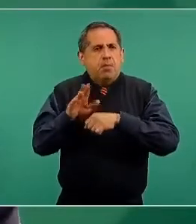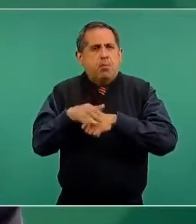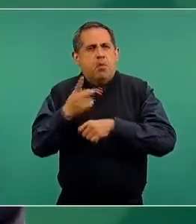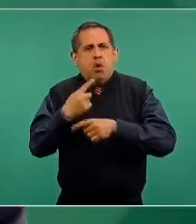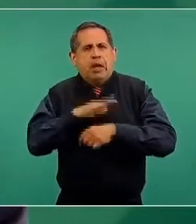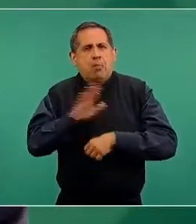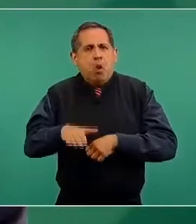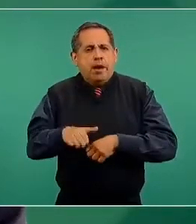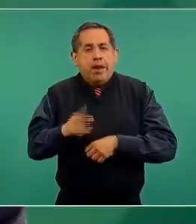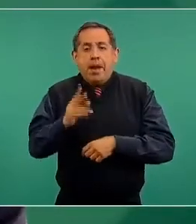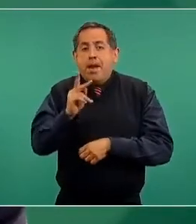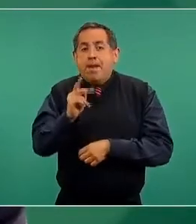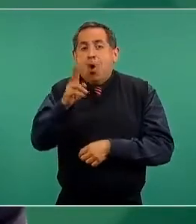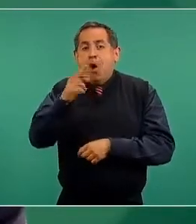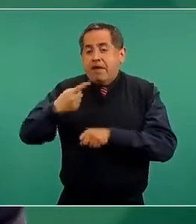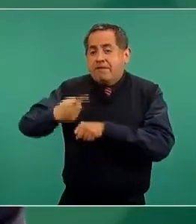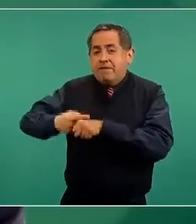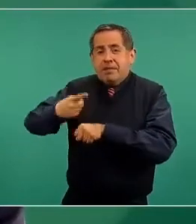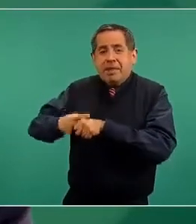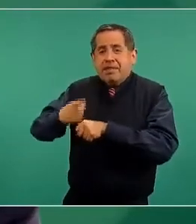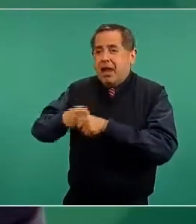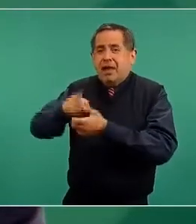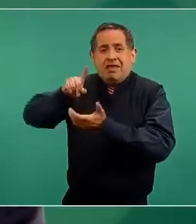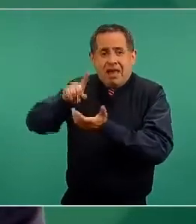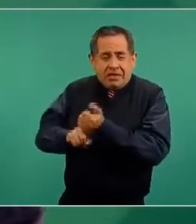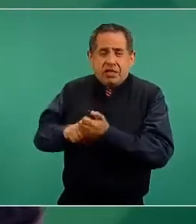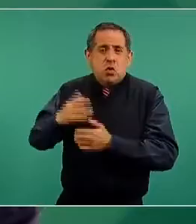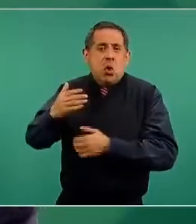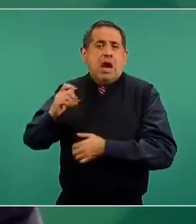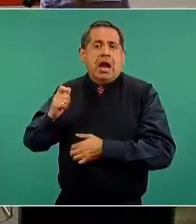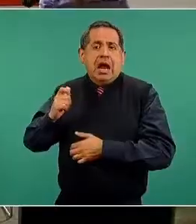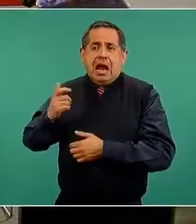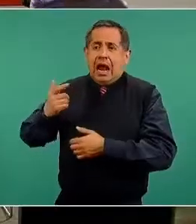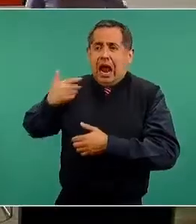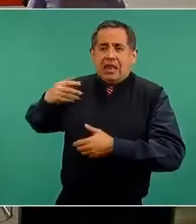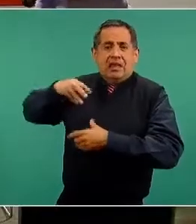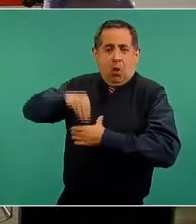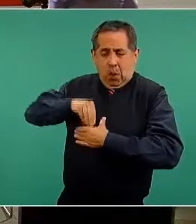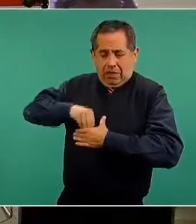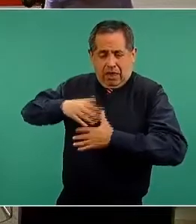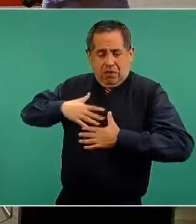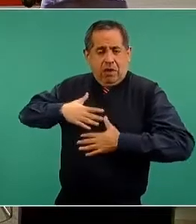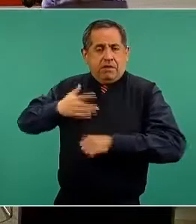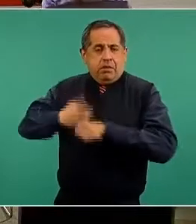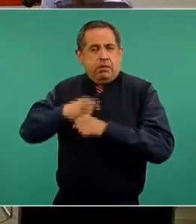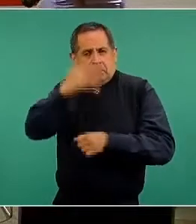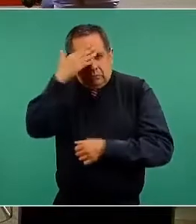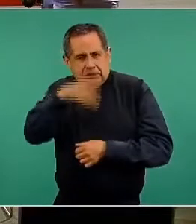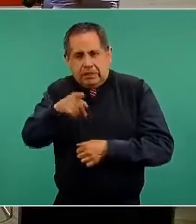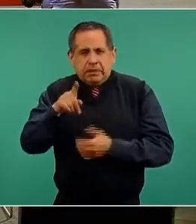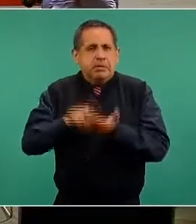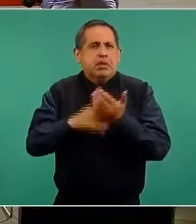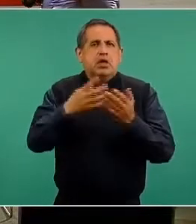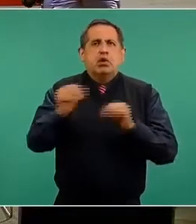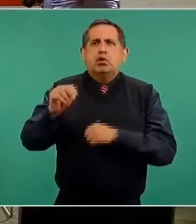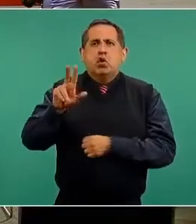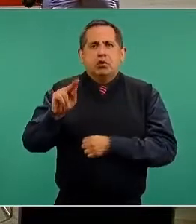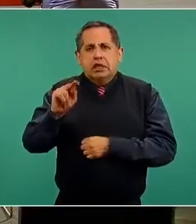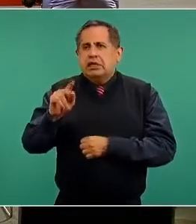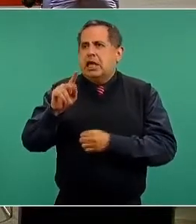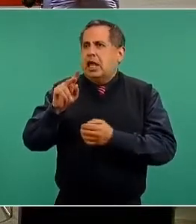transmisibles, y sabemos que México tiene, empezando desde los años 80 y claramente en los 90 y los